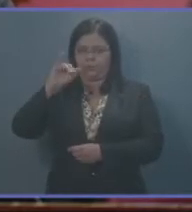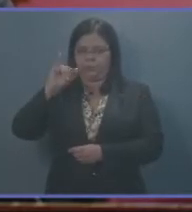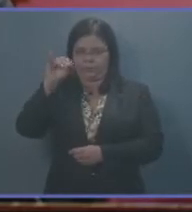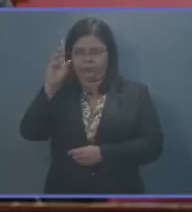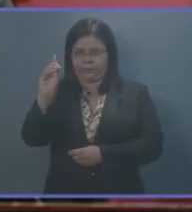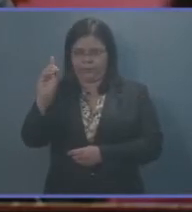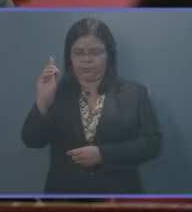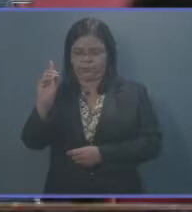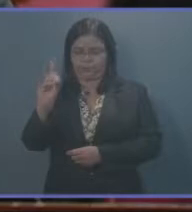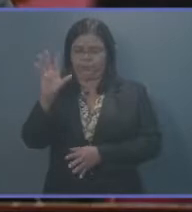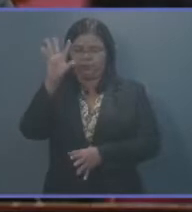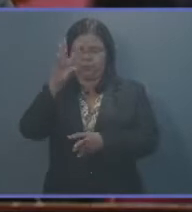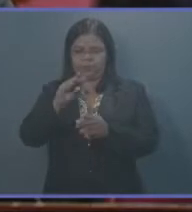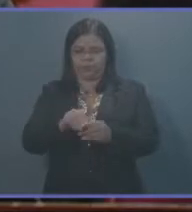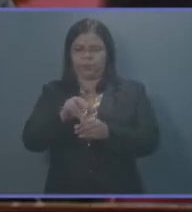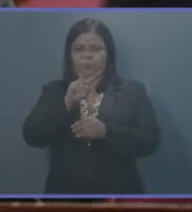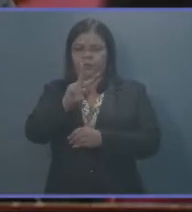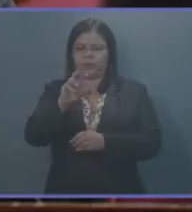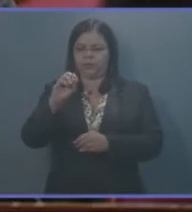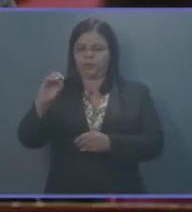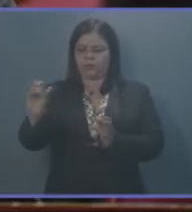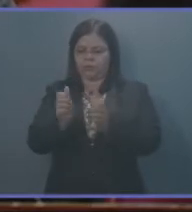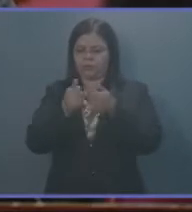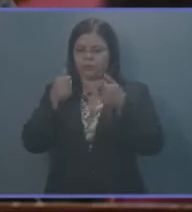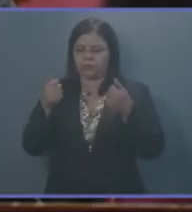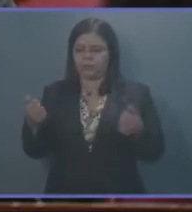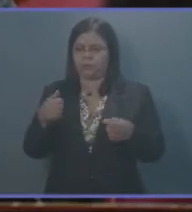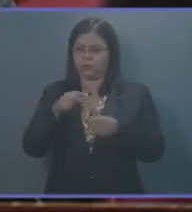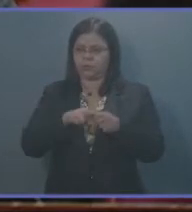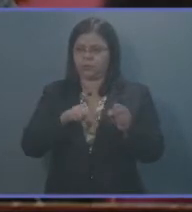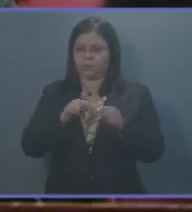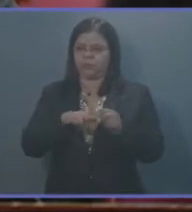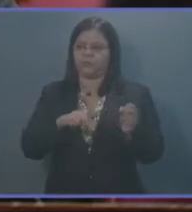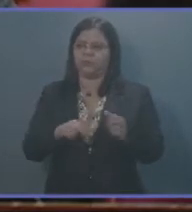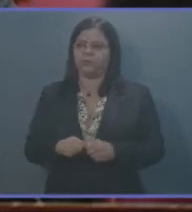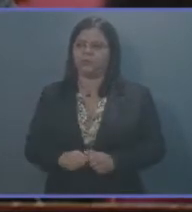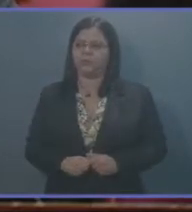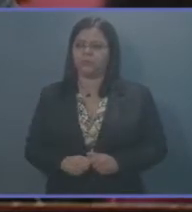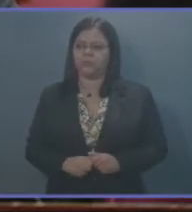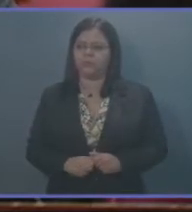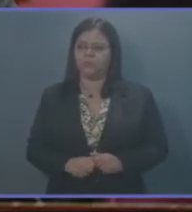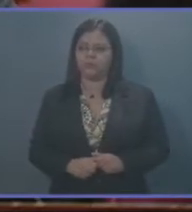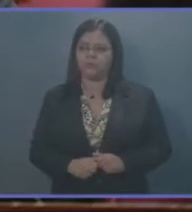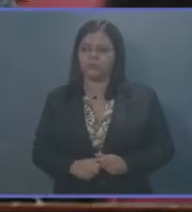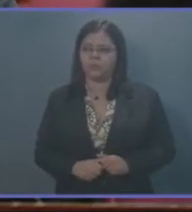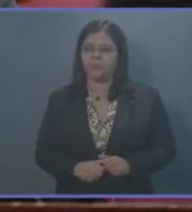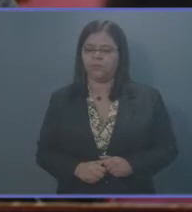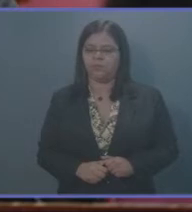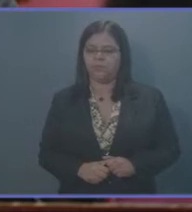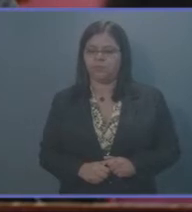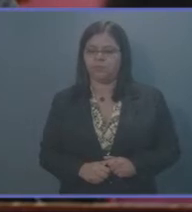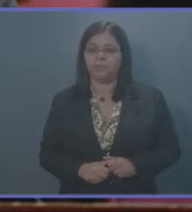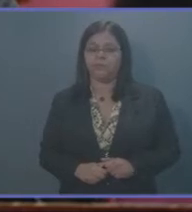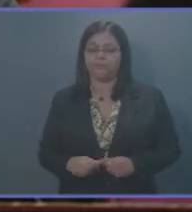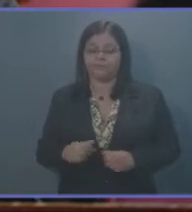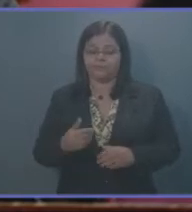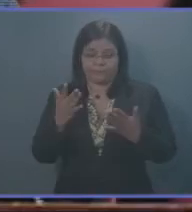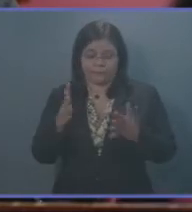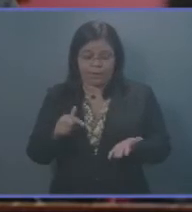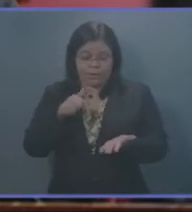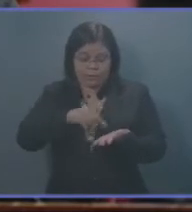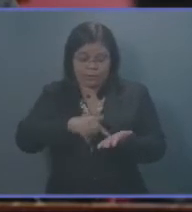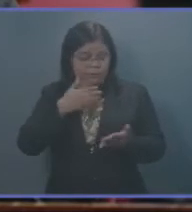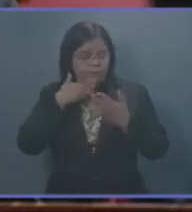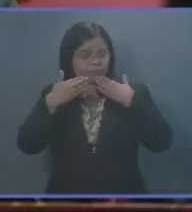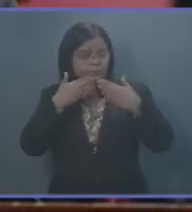un monto de $200 millones de los Estados Unidos de América. Se explica en la iniciativa